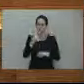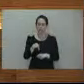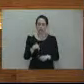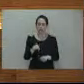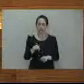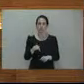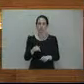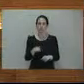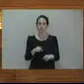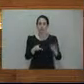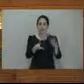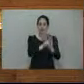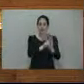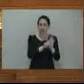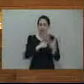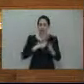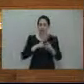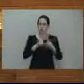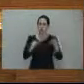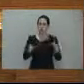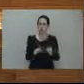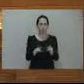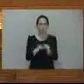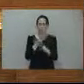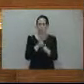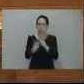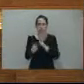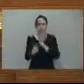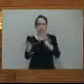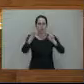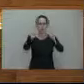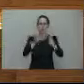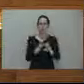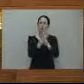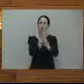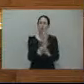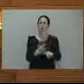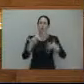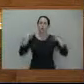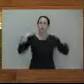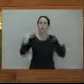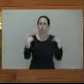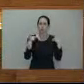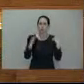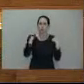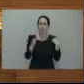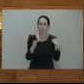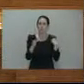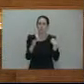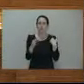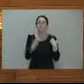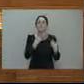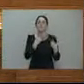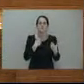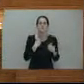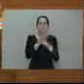a la legislación asturiana, yo creo que a la vanguardia del juego responsable y la prevención de la ludopatía dentro del